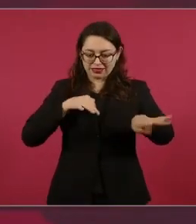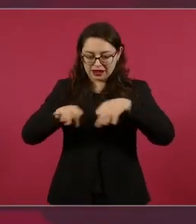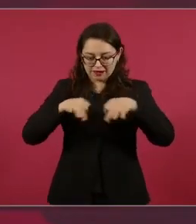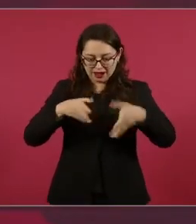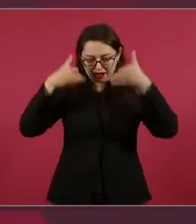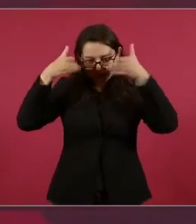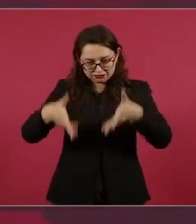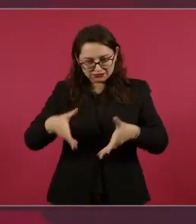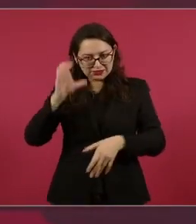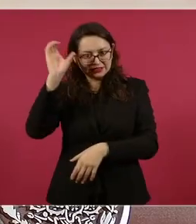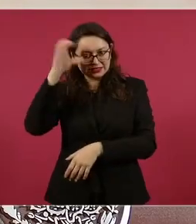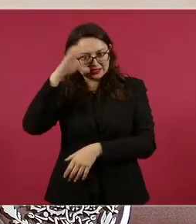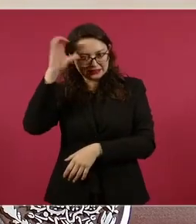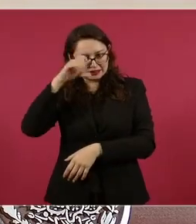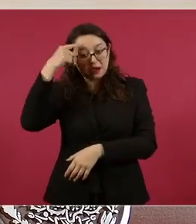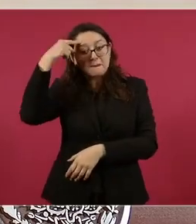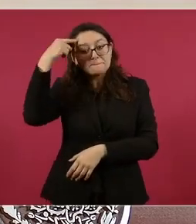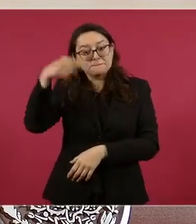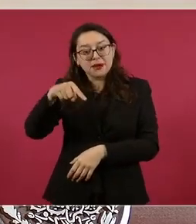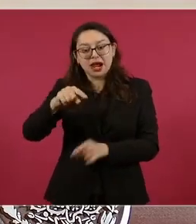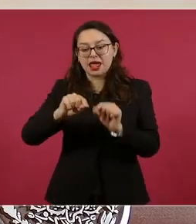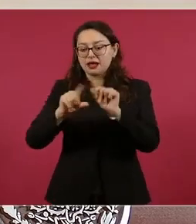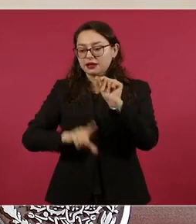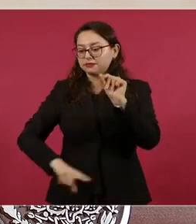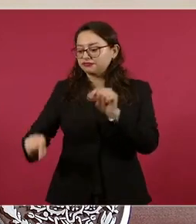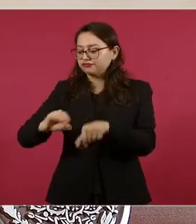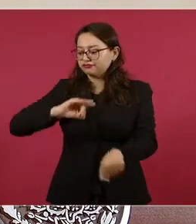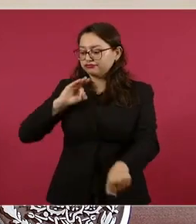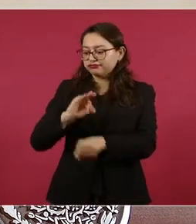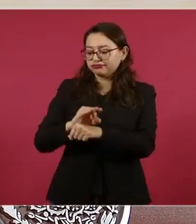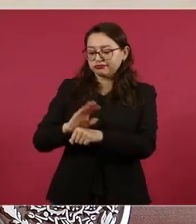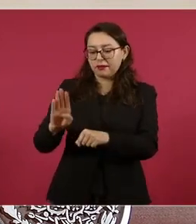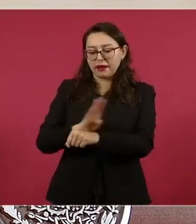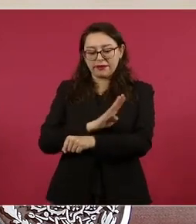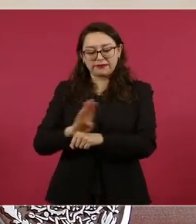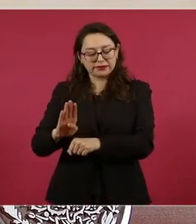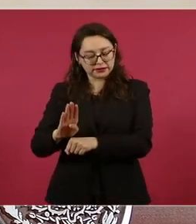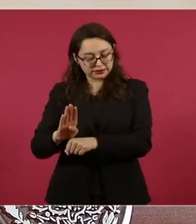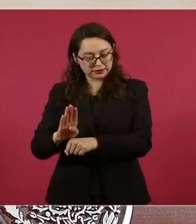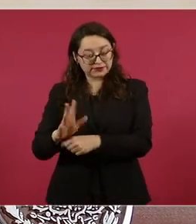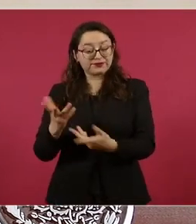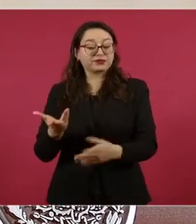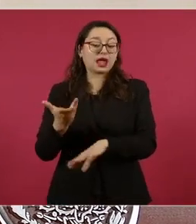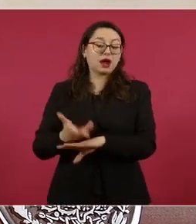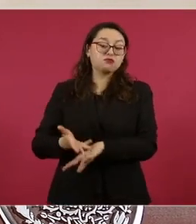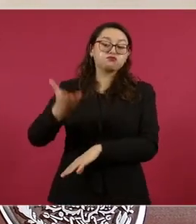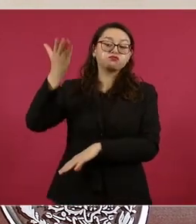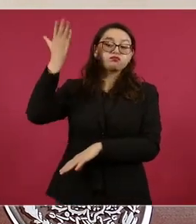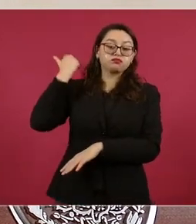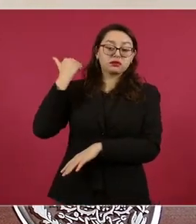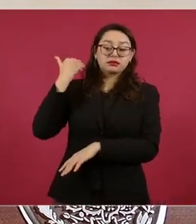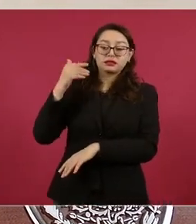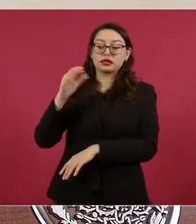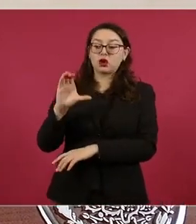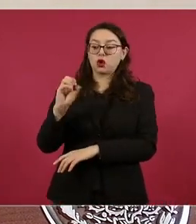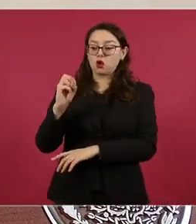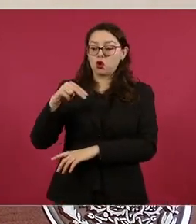México antes eh el presupuesto de conas se